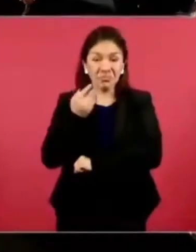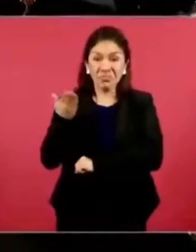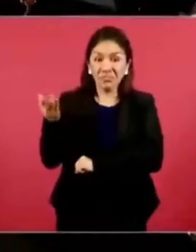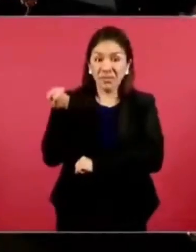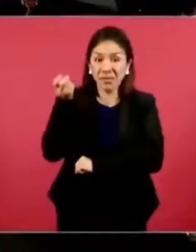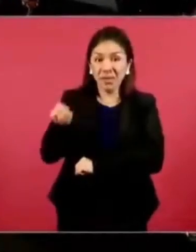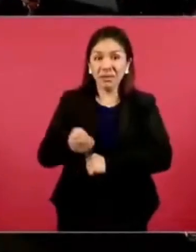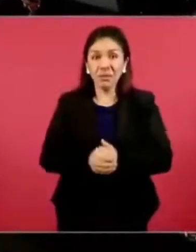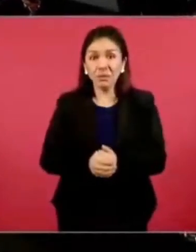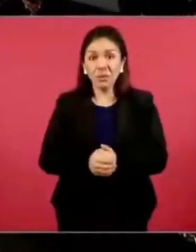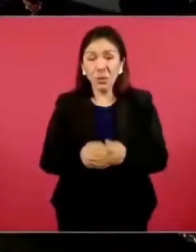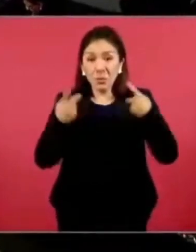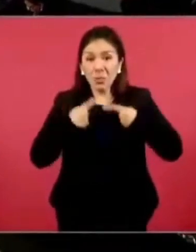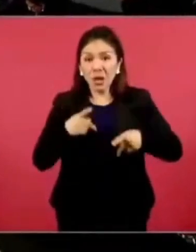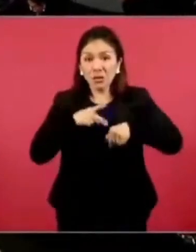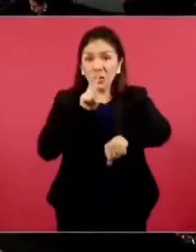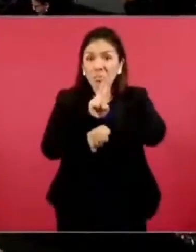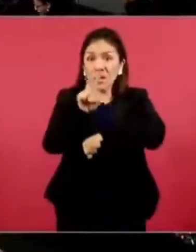¿cuántos venezolanos